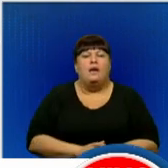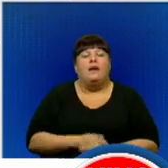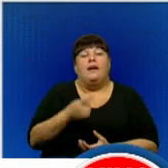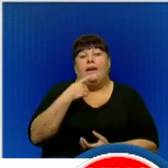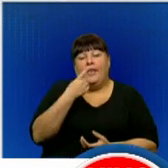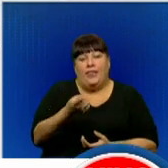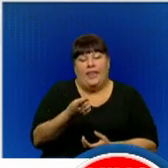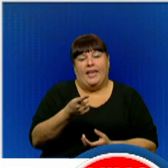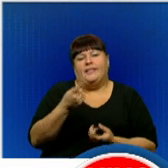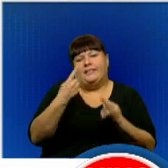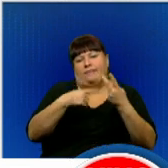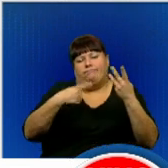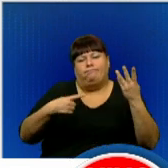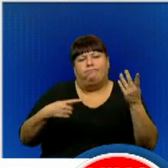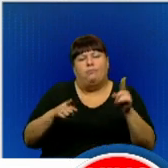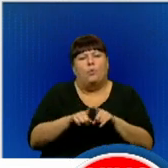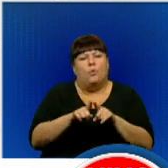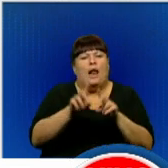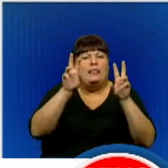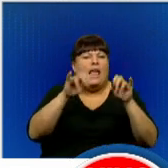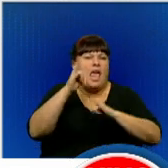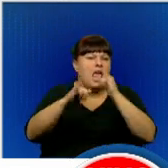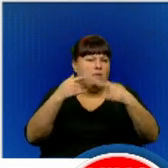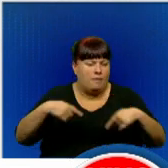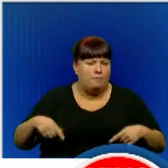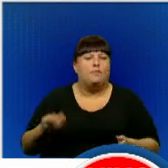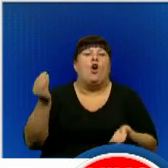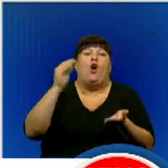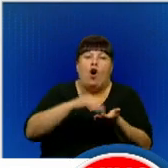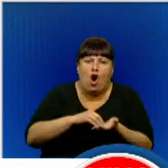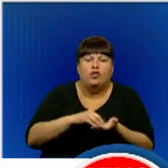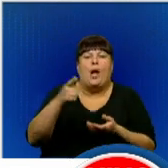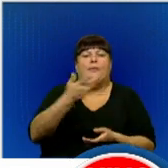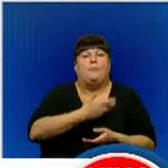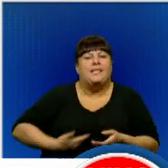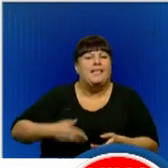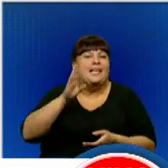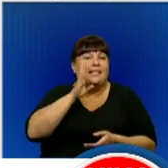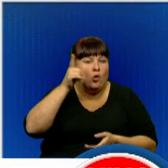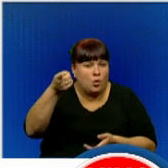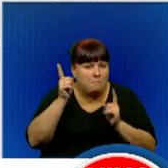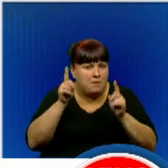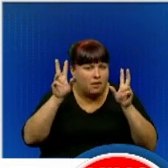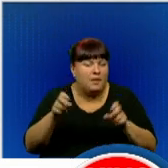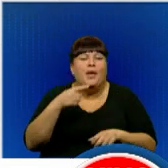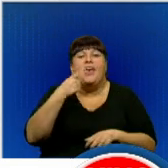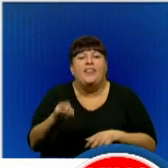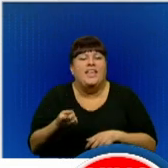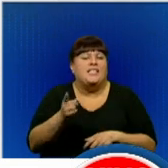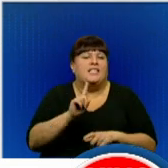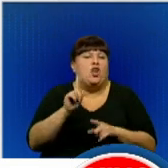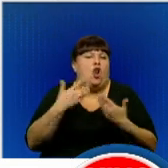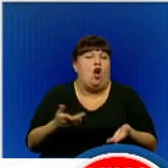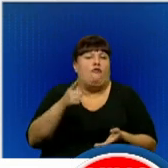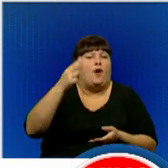dice una una cantidad de cuestiones otra vez el presidente de los eeuu diciendo no es aceptable